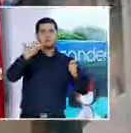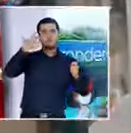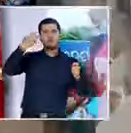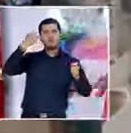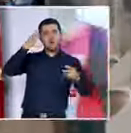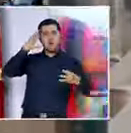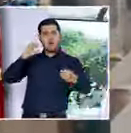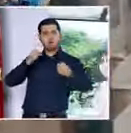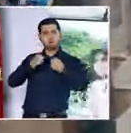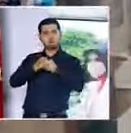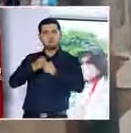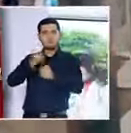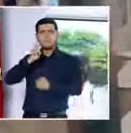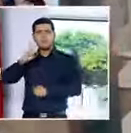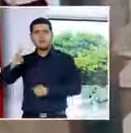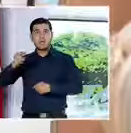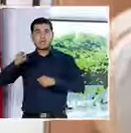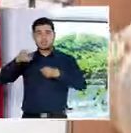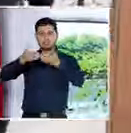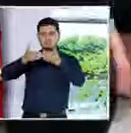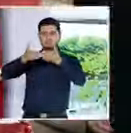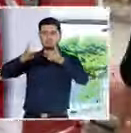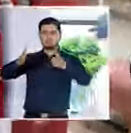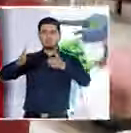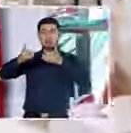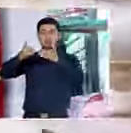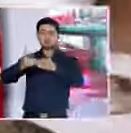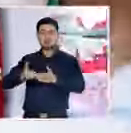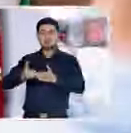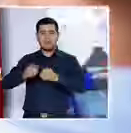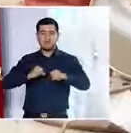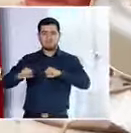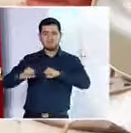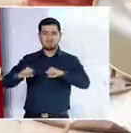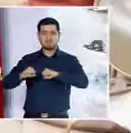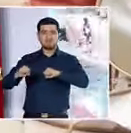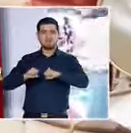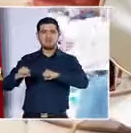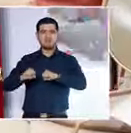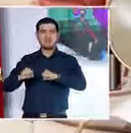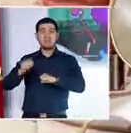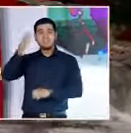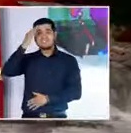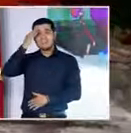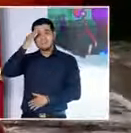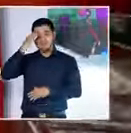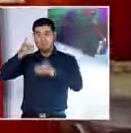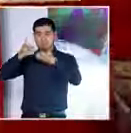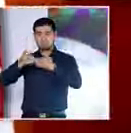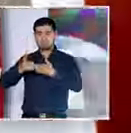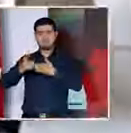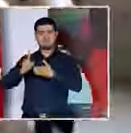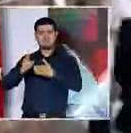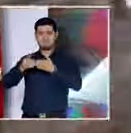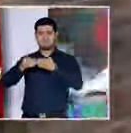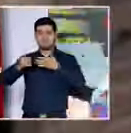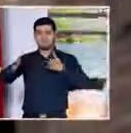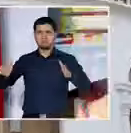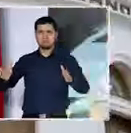la frontera más activa de Latinoamérica, porque aprendimos que los límites no son límites. Al contrario,